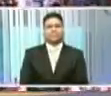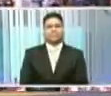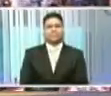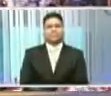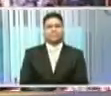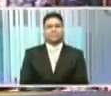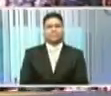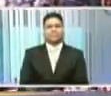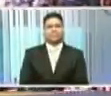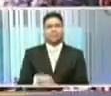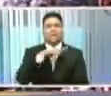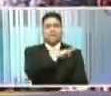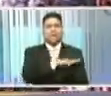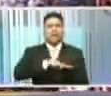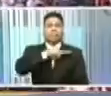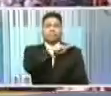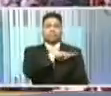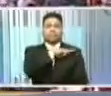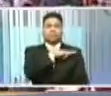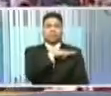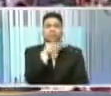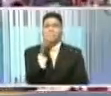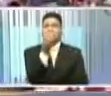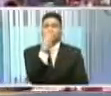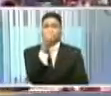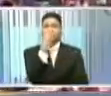la misión Alimentación,